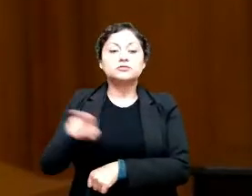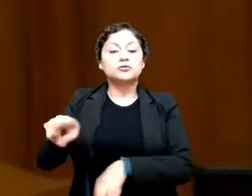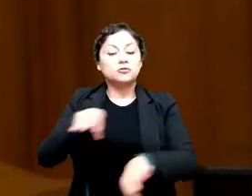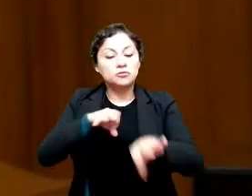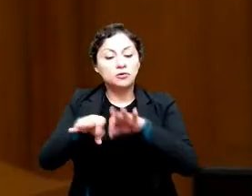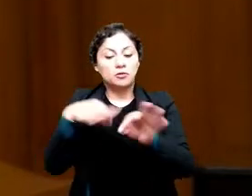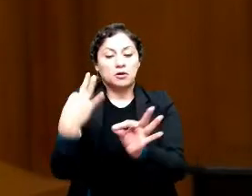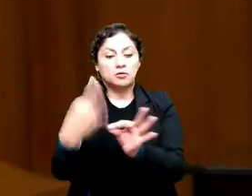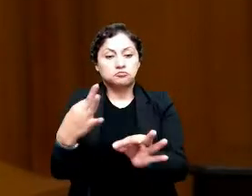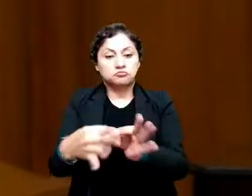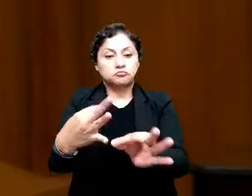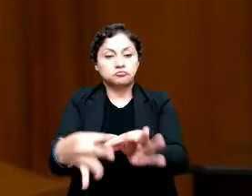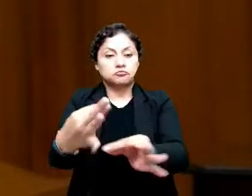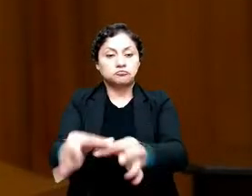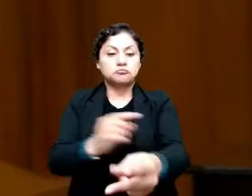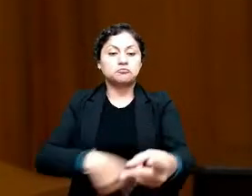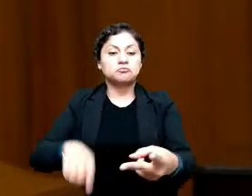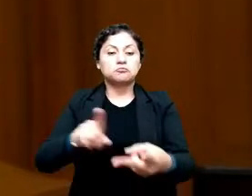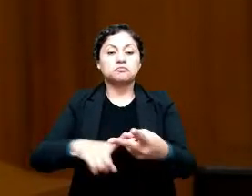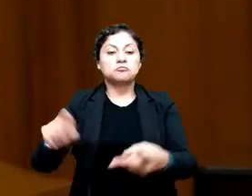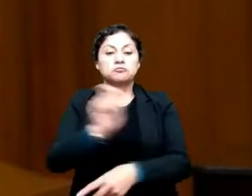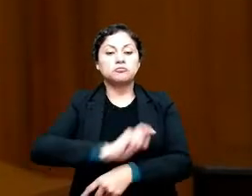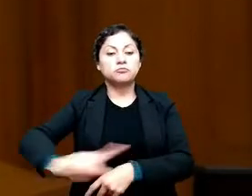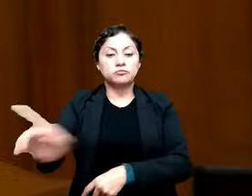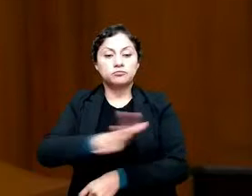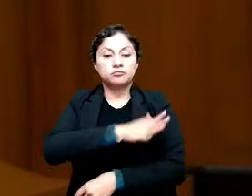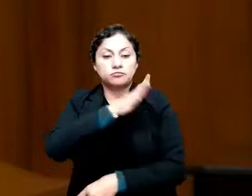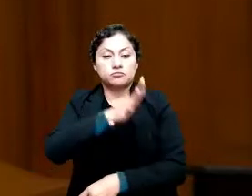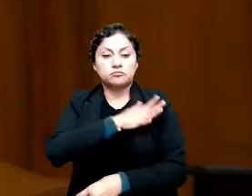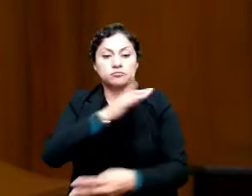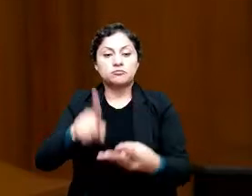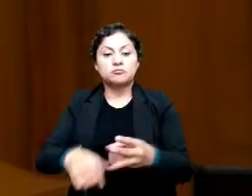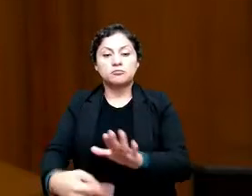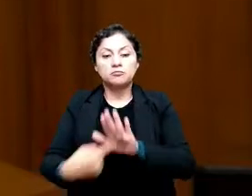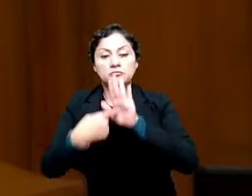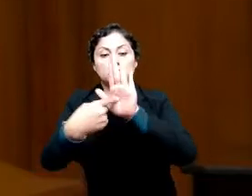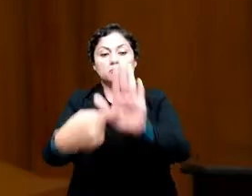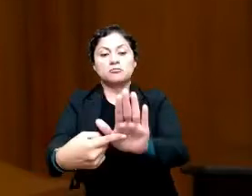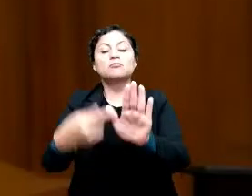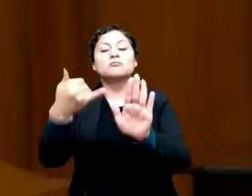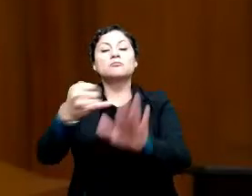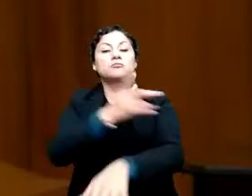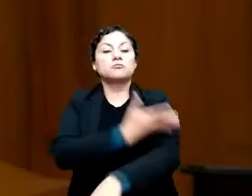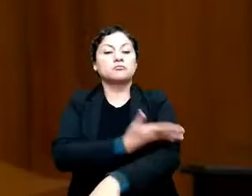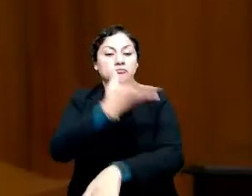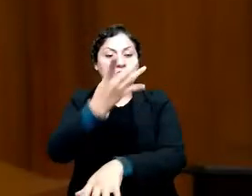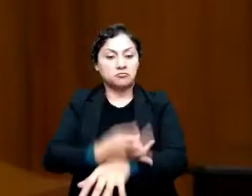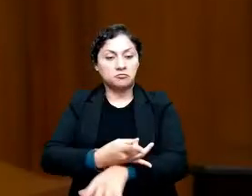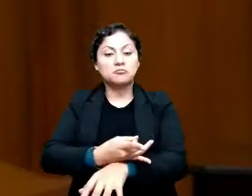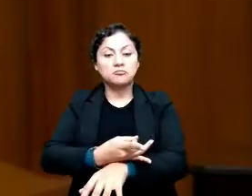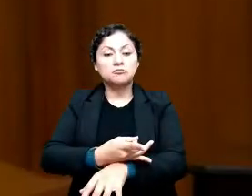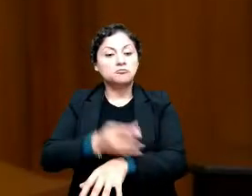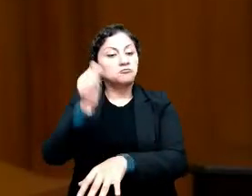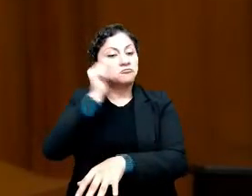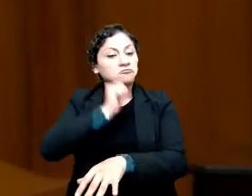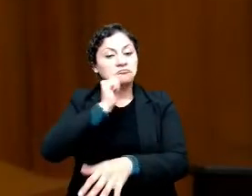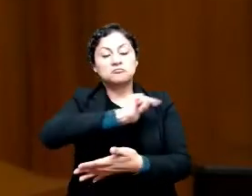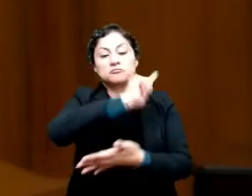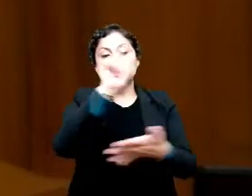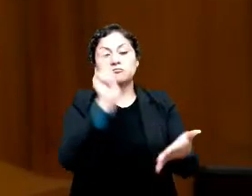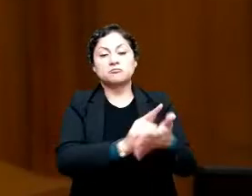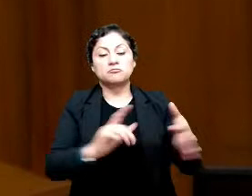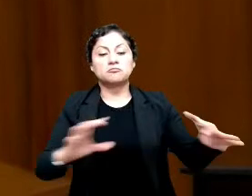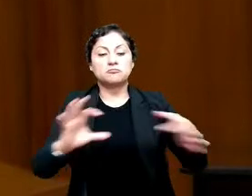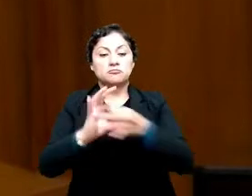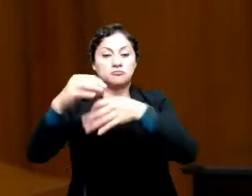eficiencia, eficacia, transparencia y honradez. Siempre dentro del marco de la ley, este